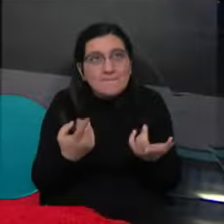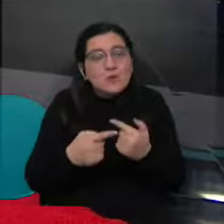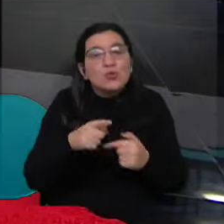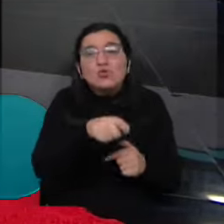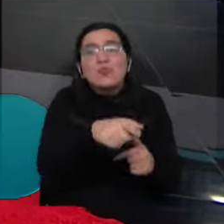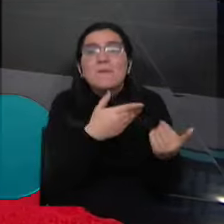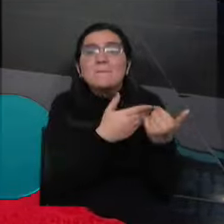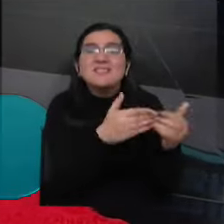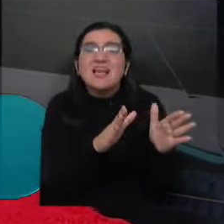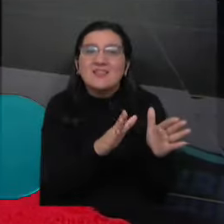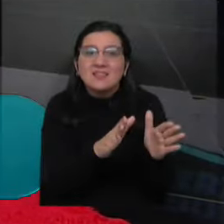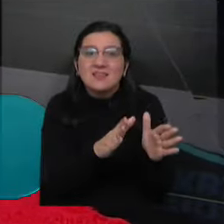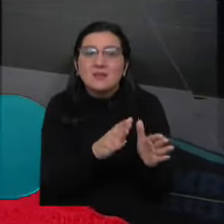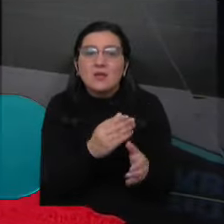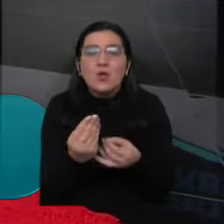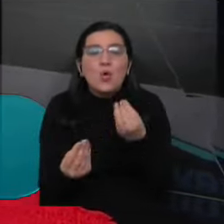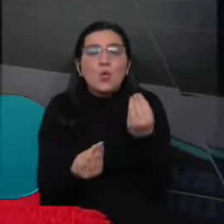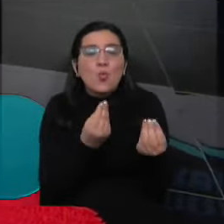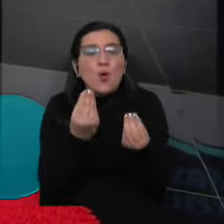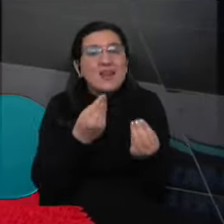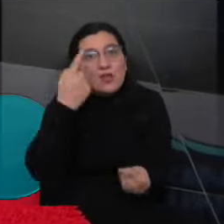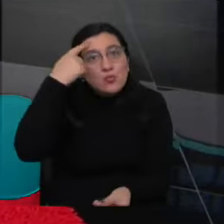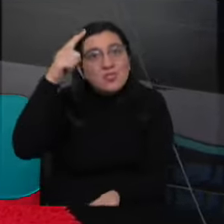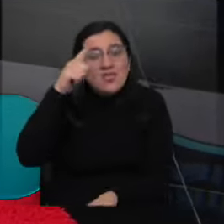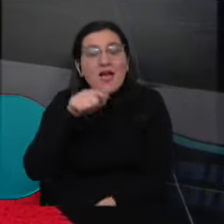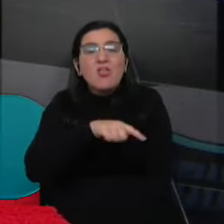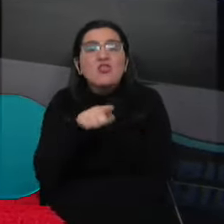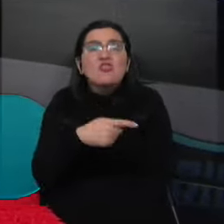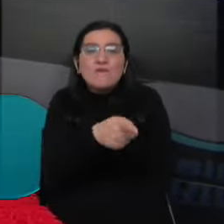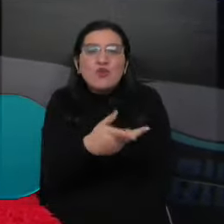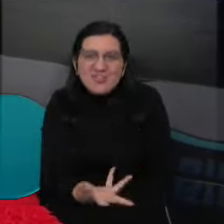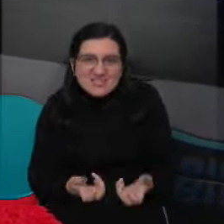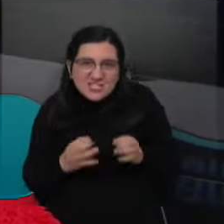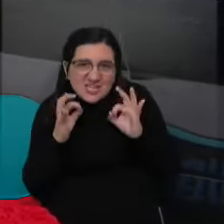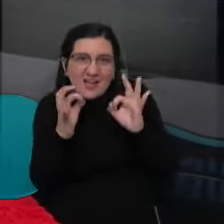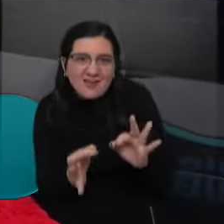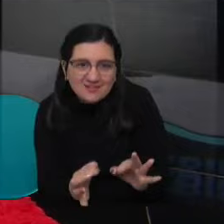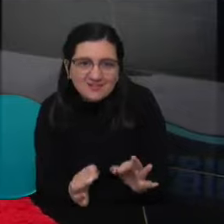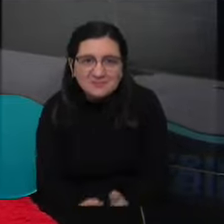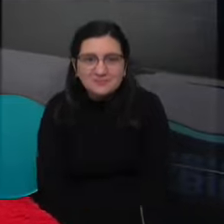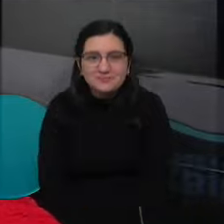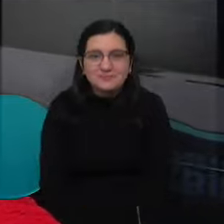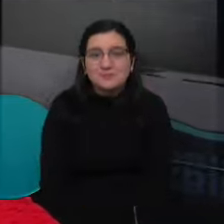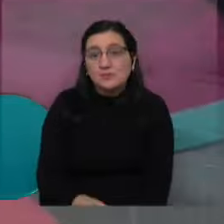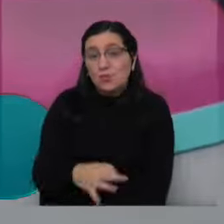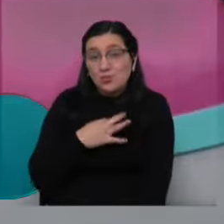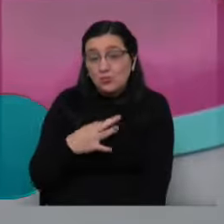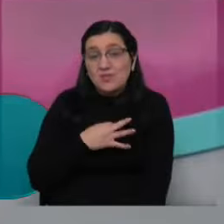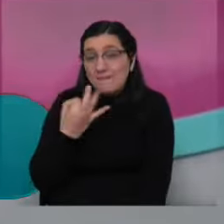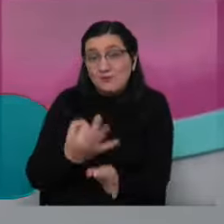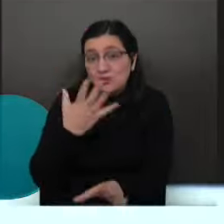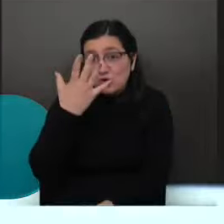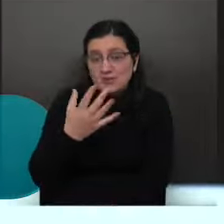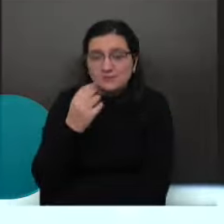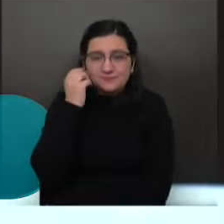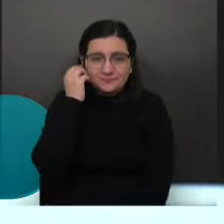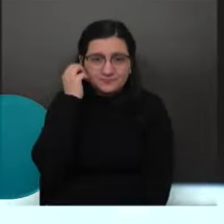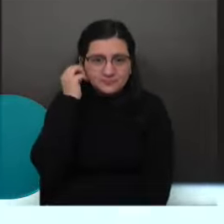empezá Cuál es el panorama dónde querías llegar qué es lo que vos querías que sucediera con con tu vida desde el punto de vista